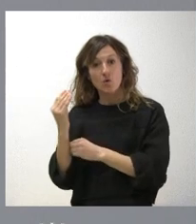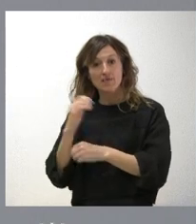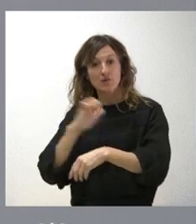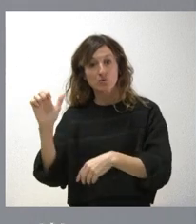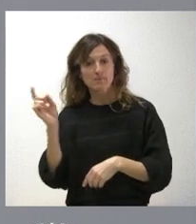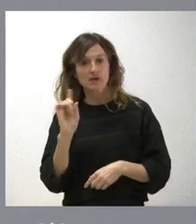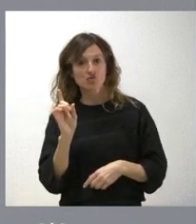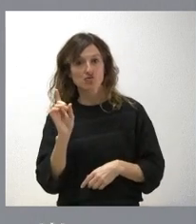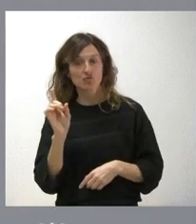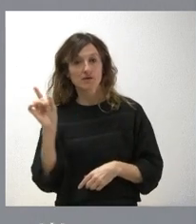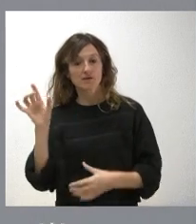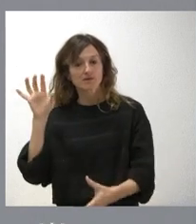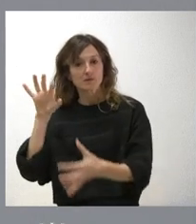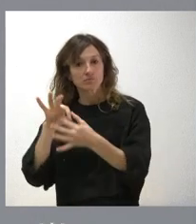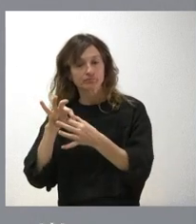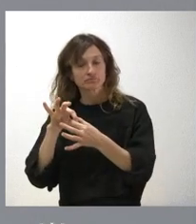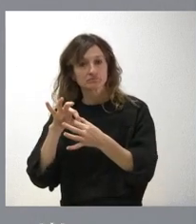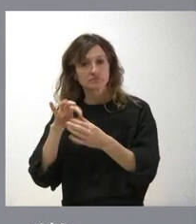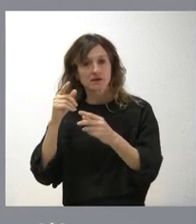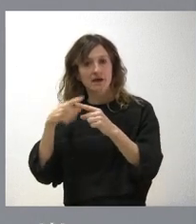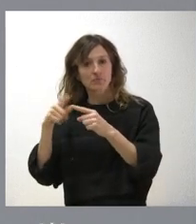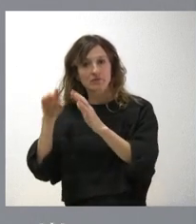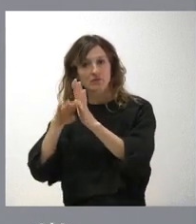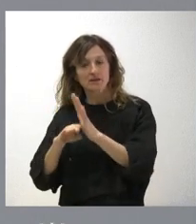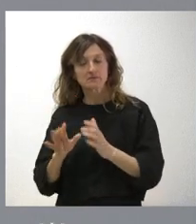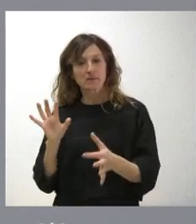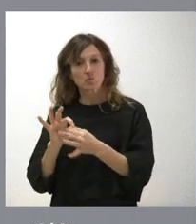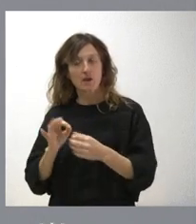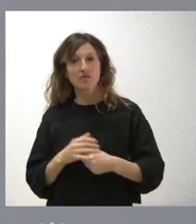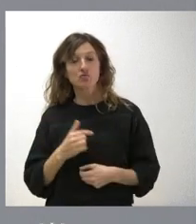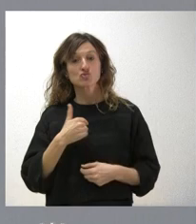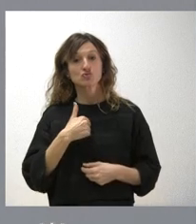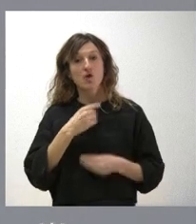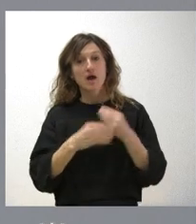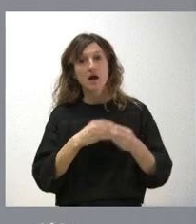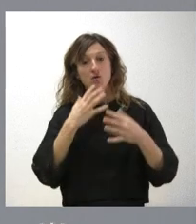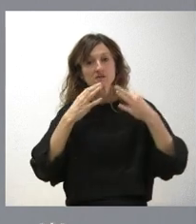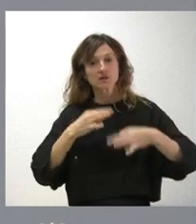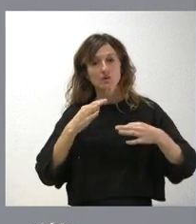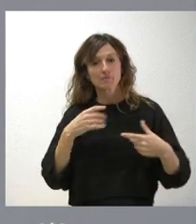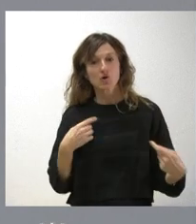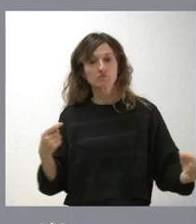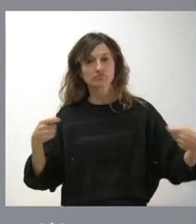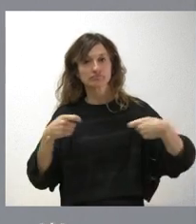europeos están vinculados a la ejecución de una serie de actuaciones que nosotros lo que hacemos Es asegurar porque